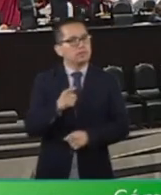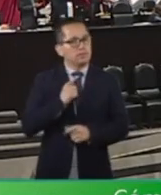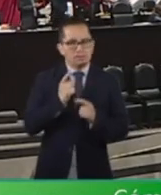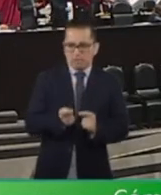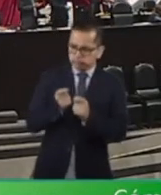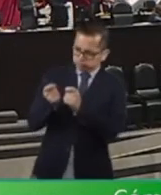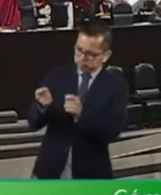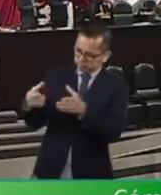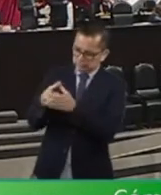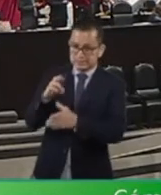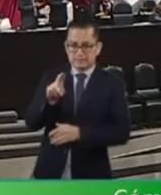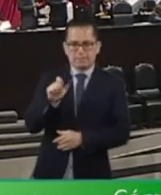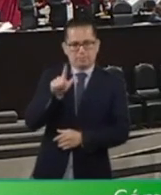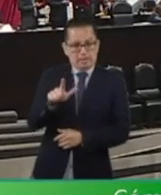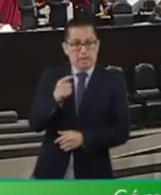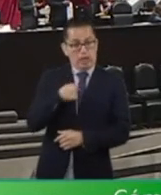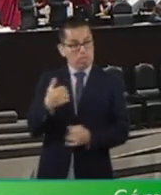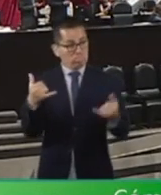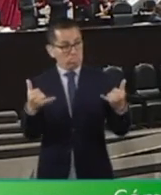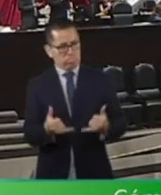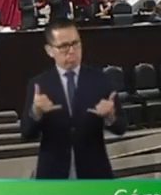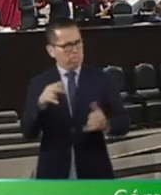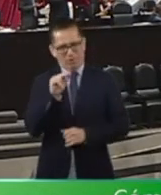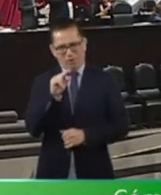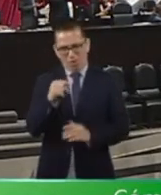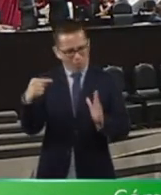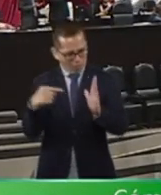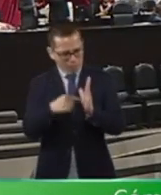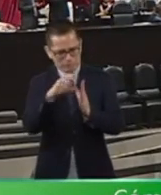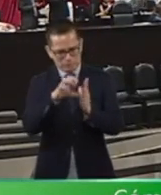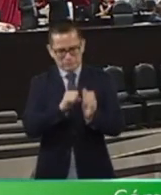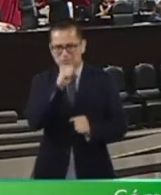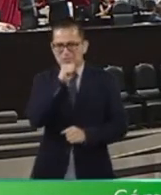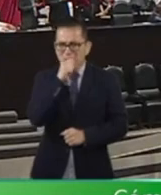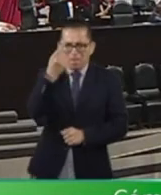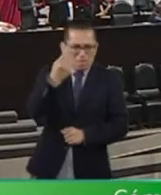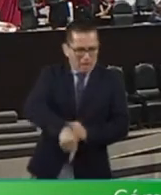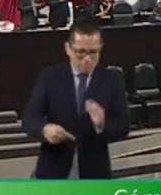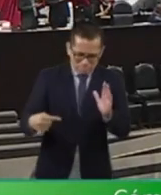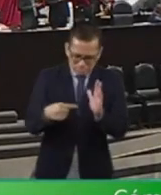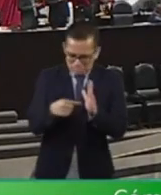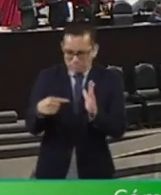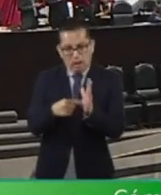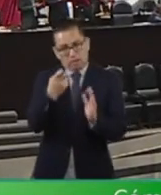una exigencia constitucional y para nosotros es una clara